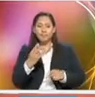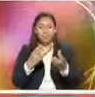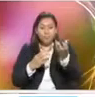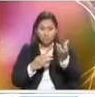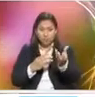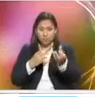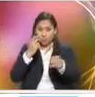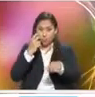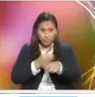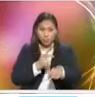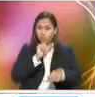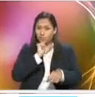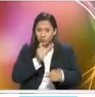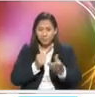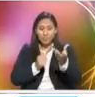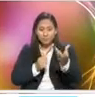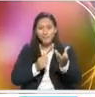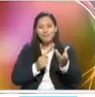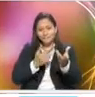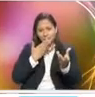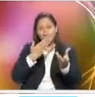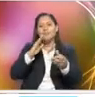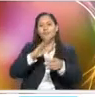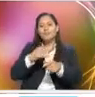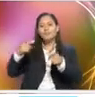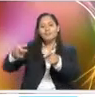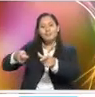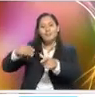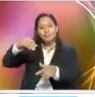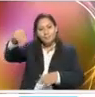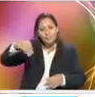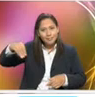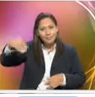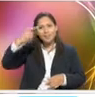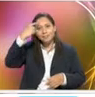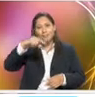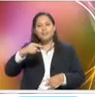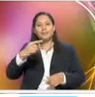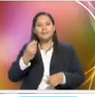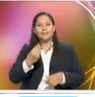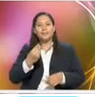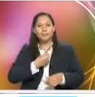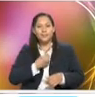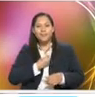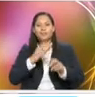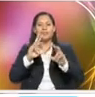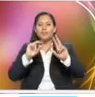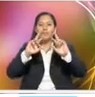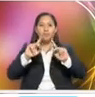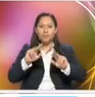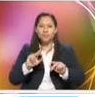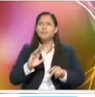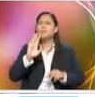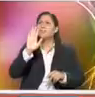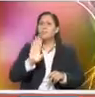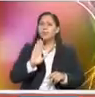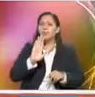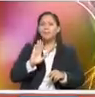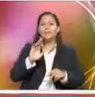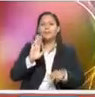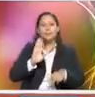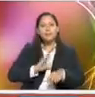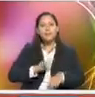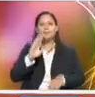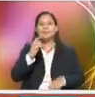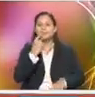maduro porque lo vamos a dar una pasadita en el sartén. Vamos a poner aquí. Para que resista y no se deshaga. Sí, no, realmente es como para aumentar mucho